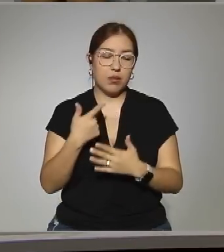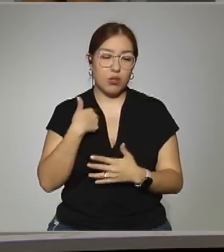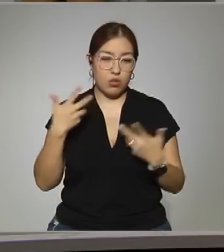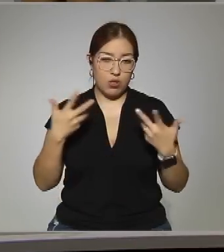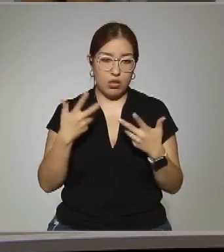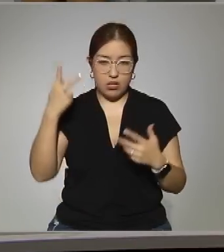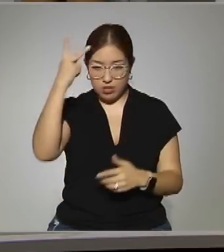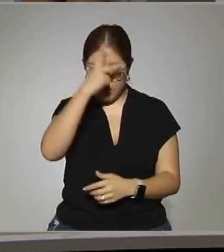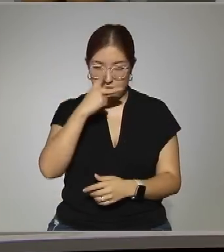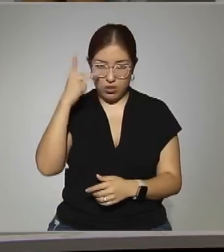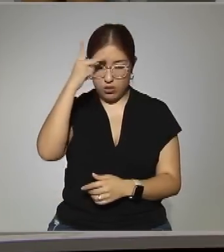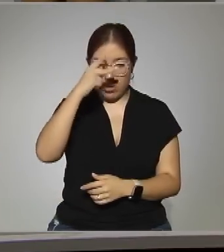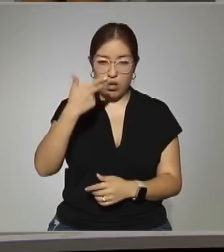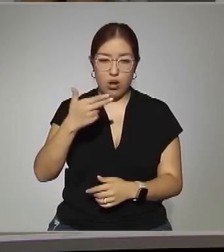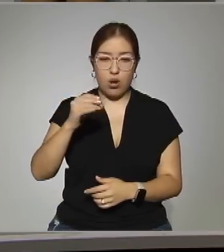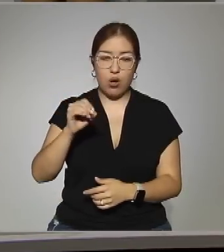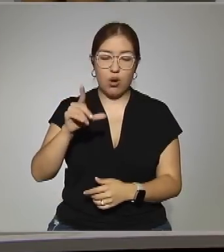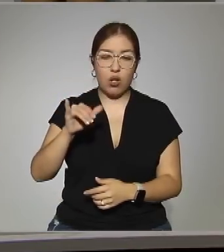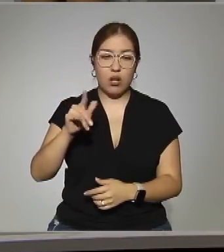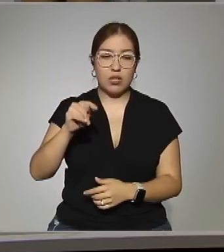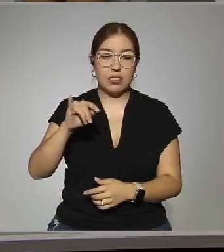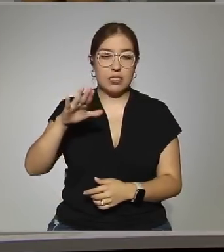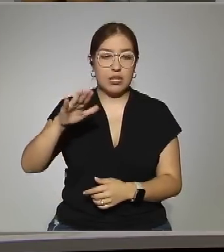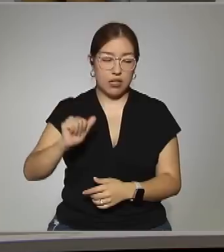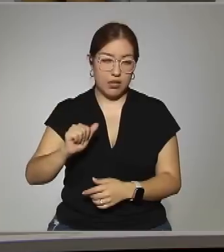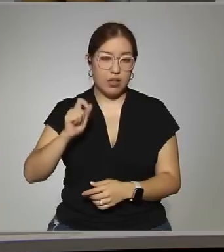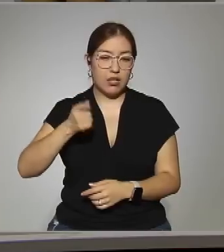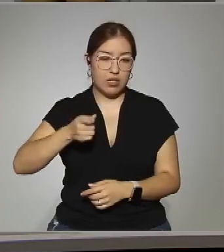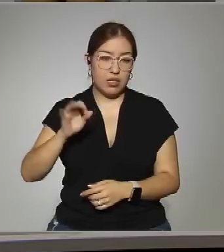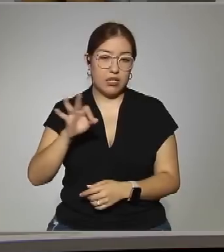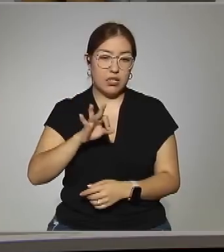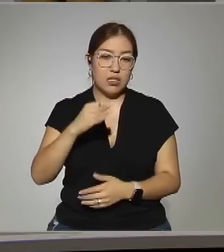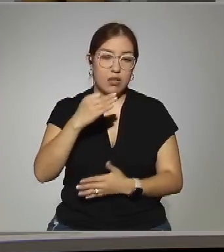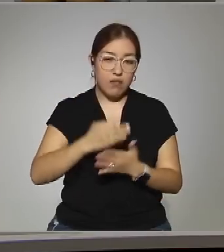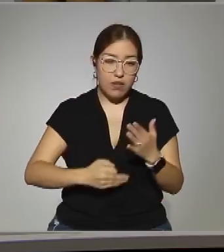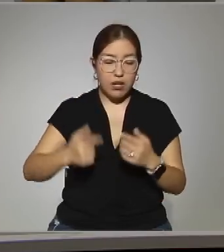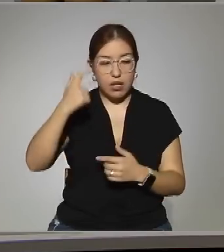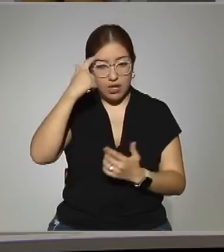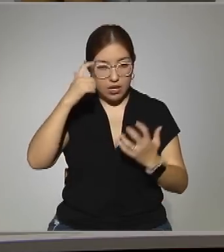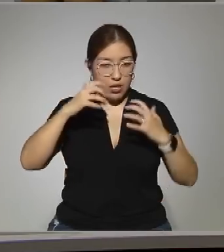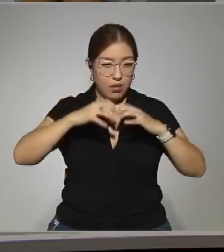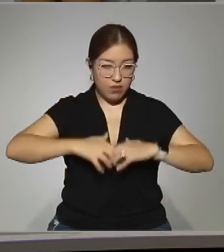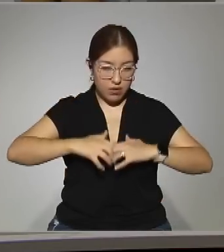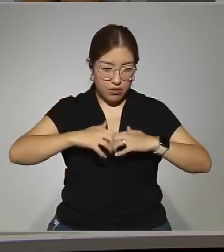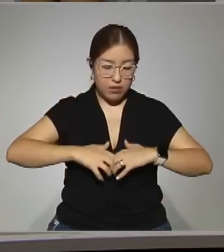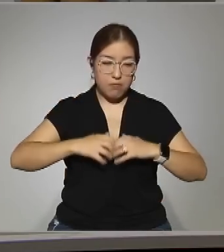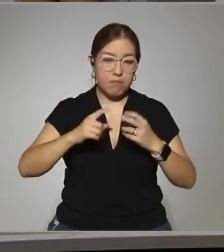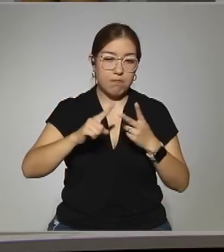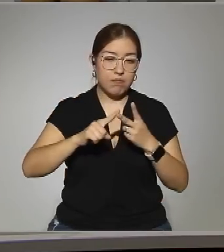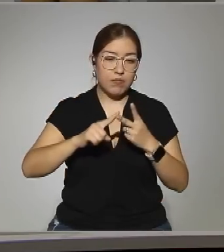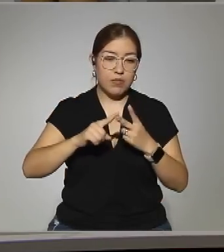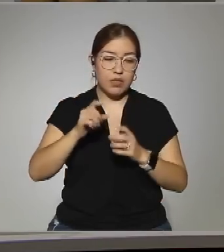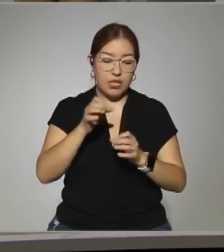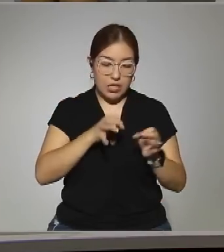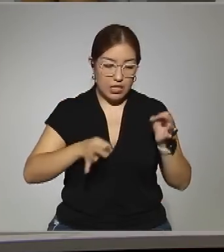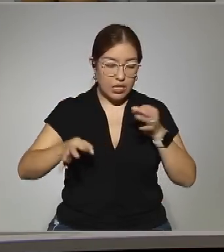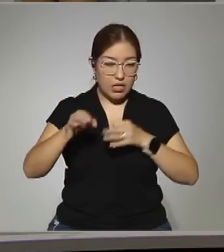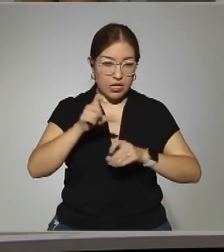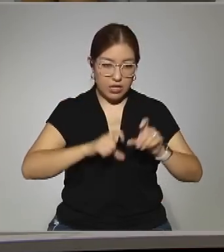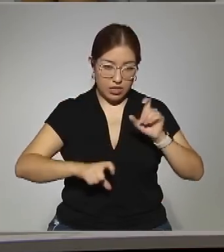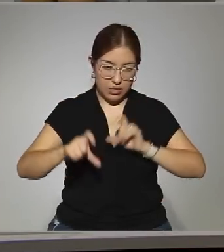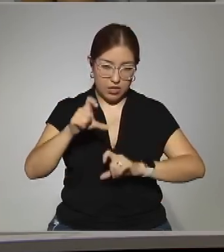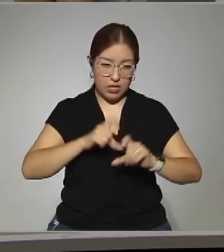psicología holística, también habría que ver si no tiene, por ejemplo, falta de dopamina, de serotonina, que también producen